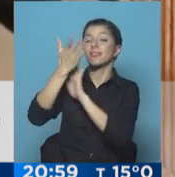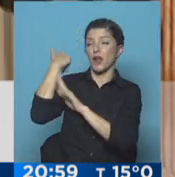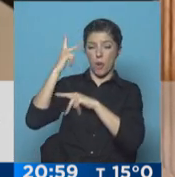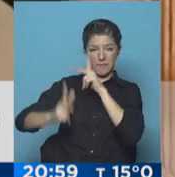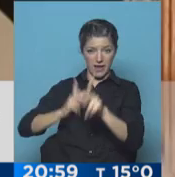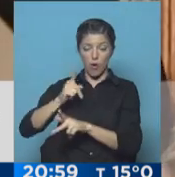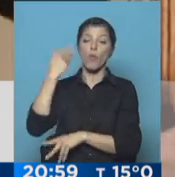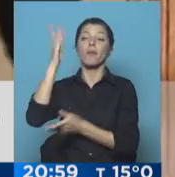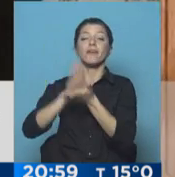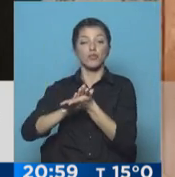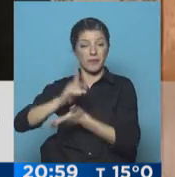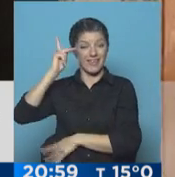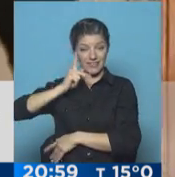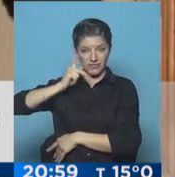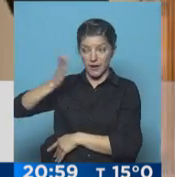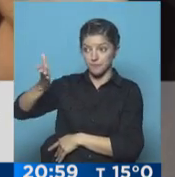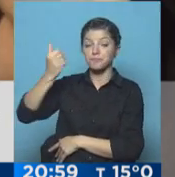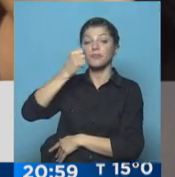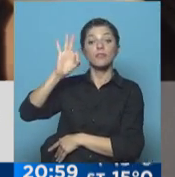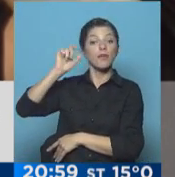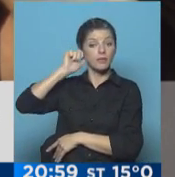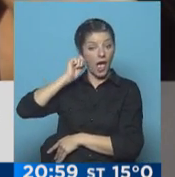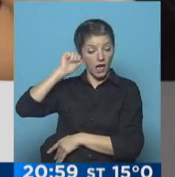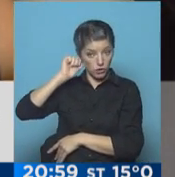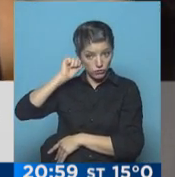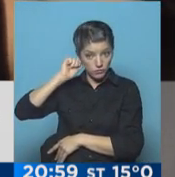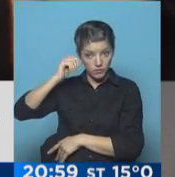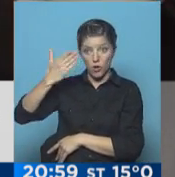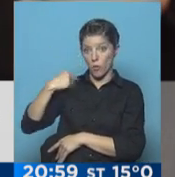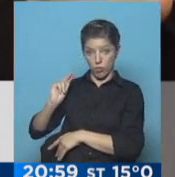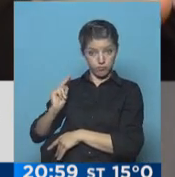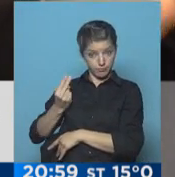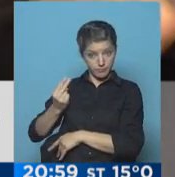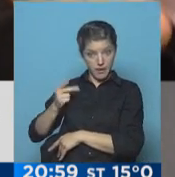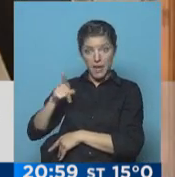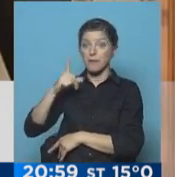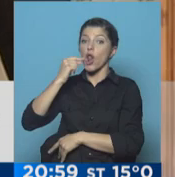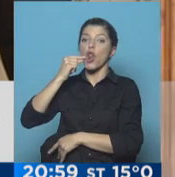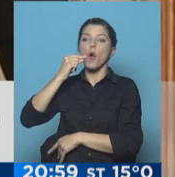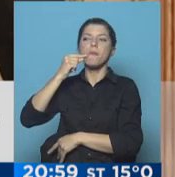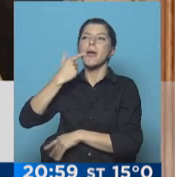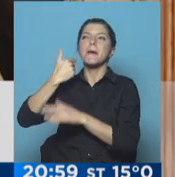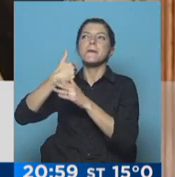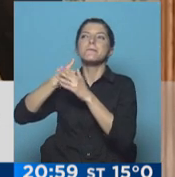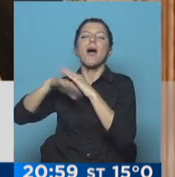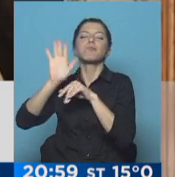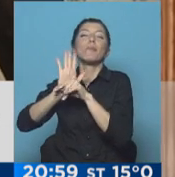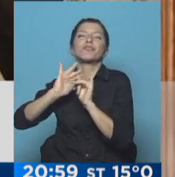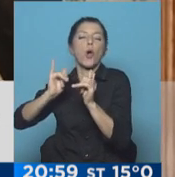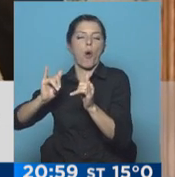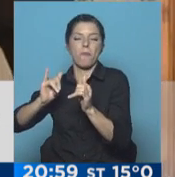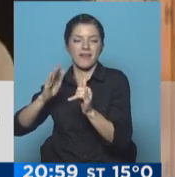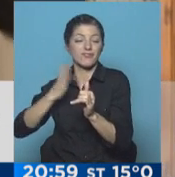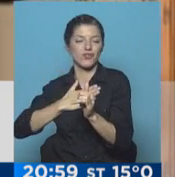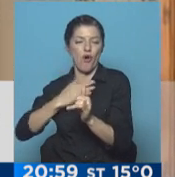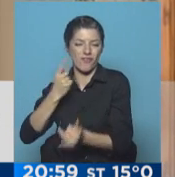de Néstor, él tenía 60 años cuando partió, pero era el hombre más joven que conocí, nadie más